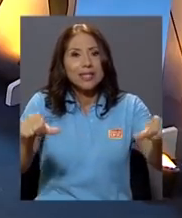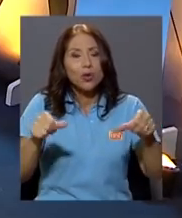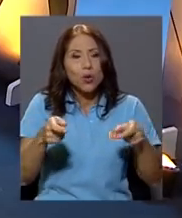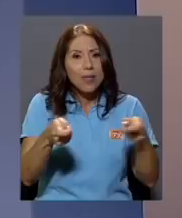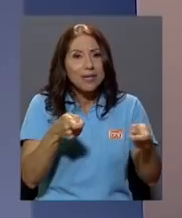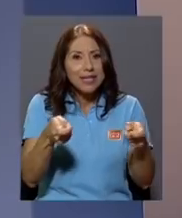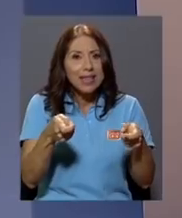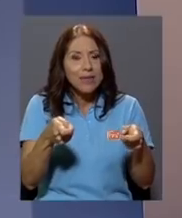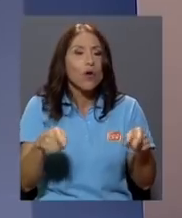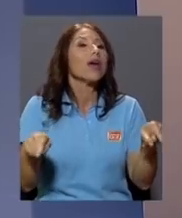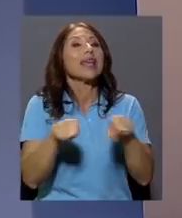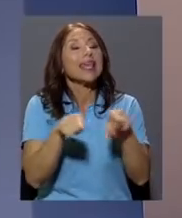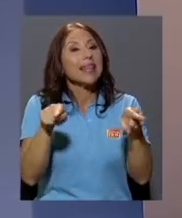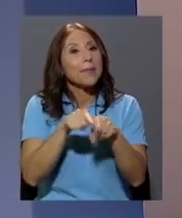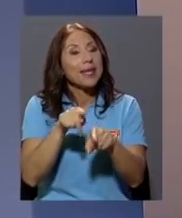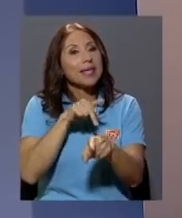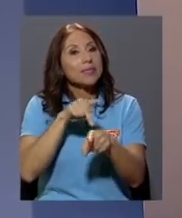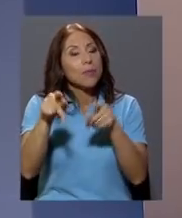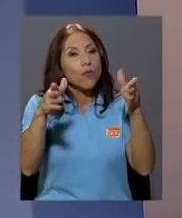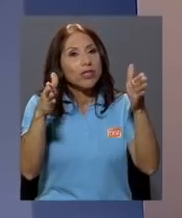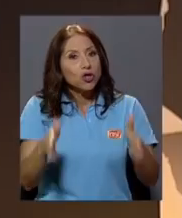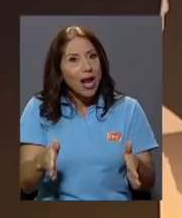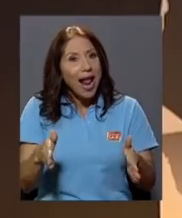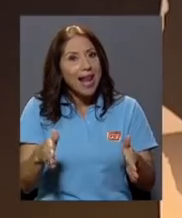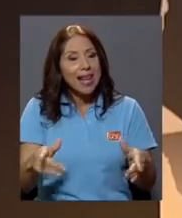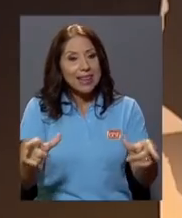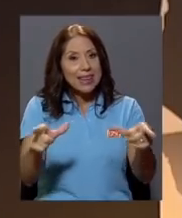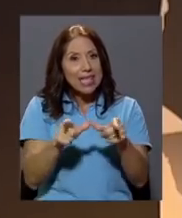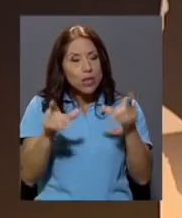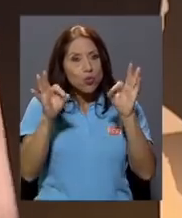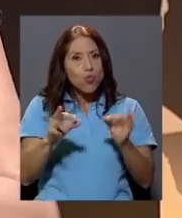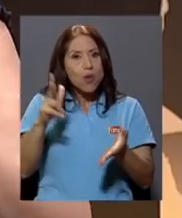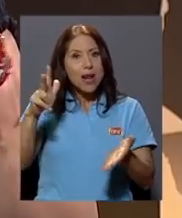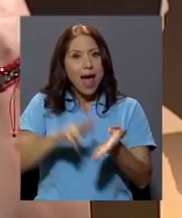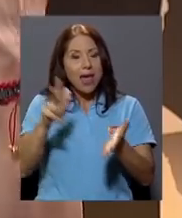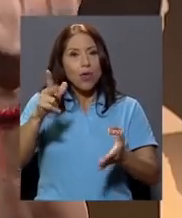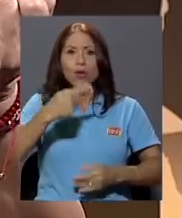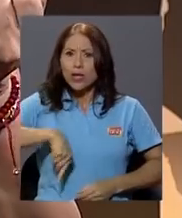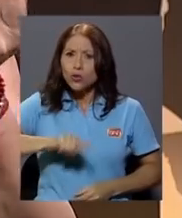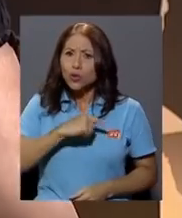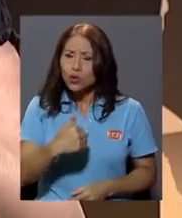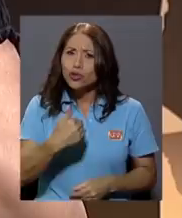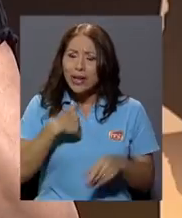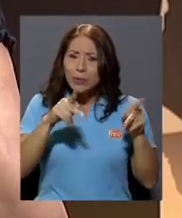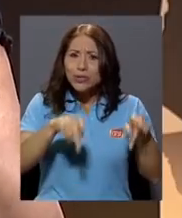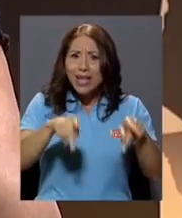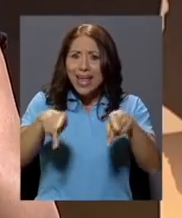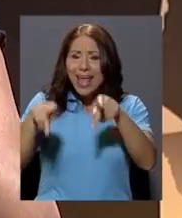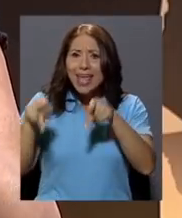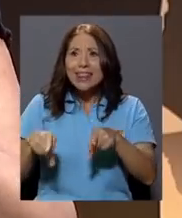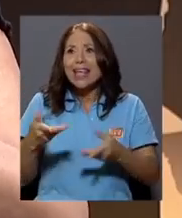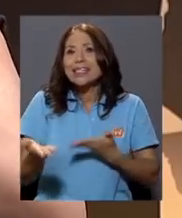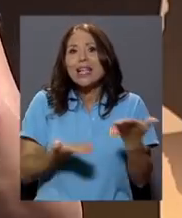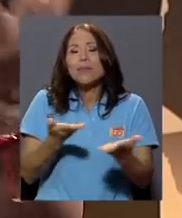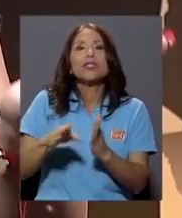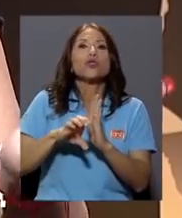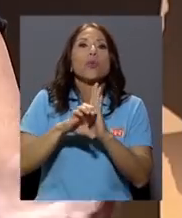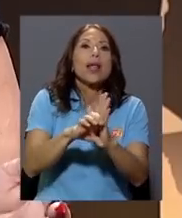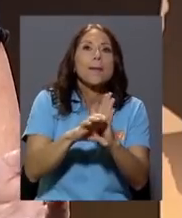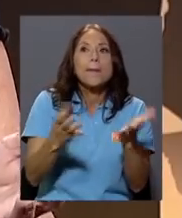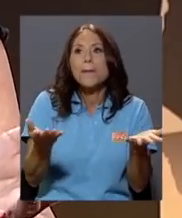administrativo, que también es profesional, titulado, y tenemos gente en servicios como,